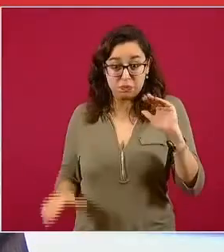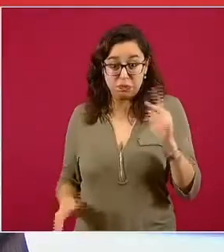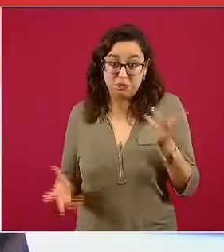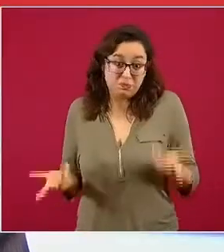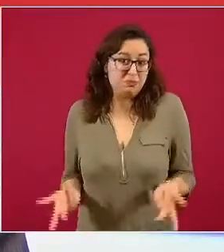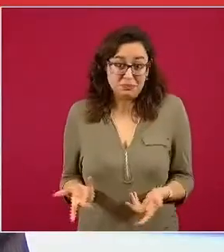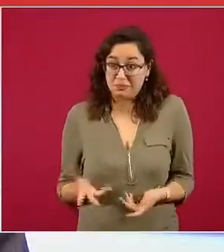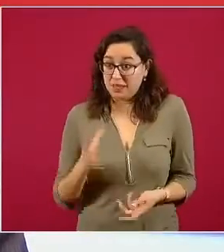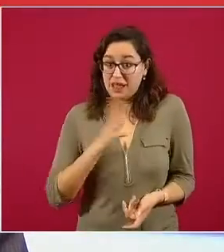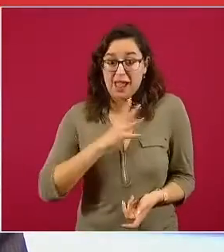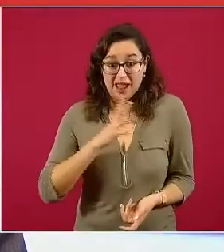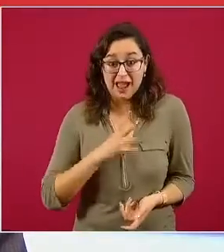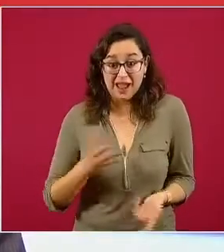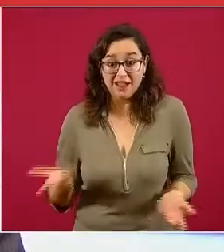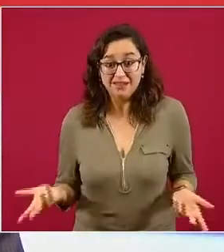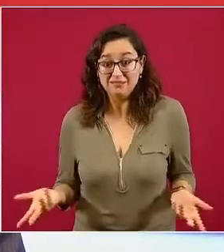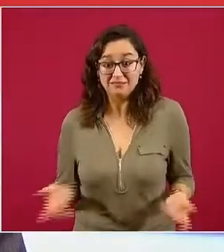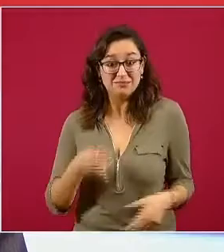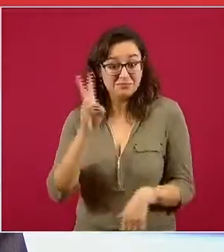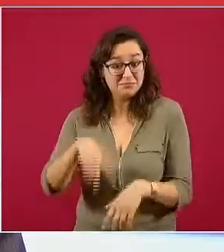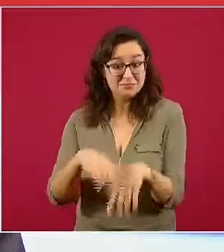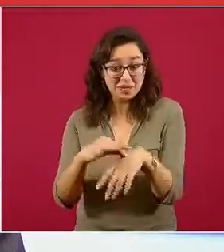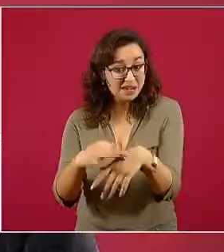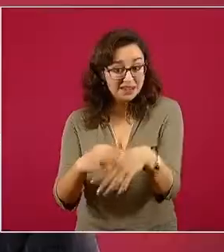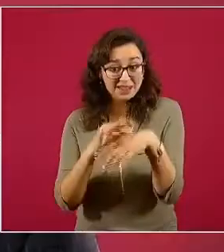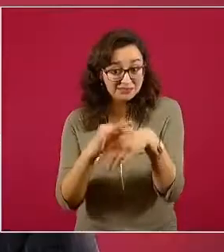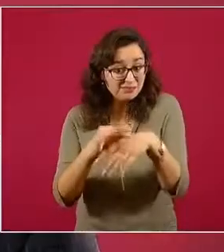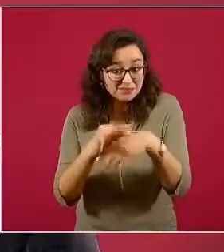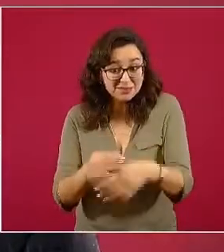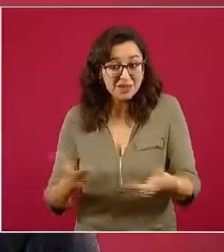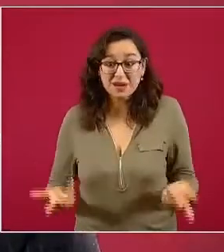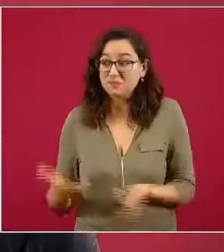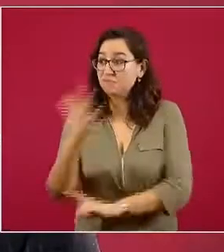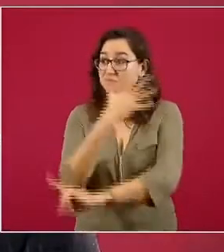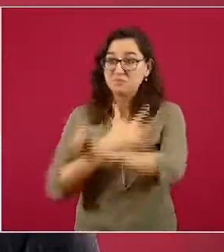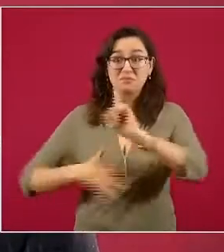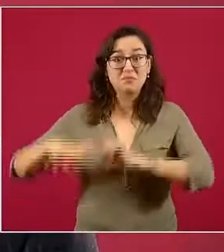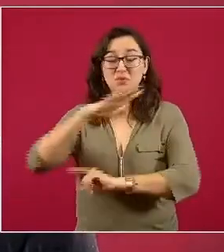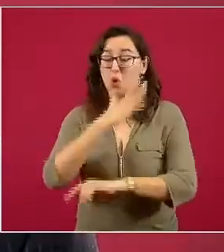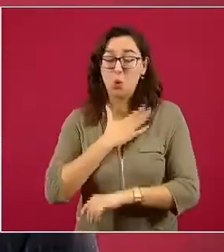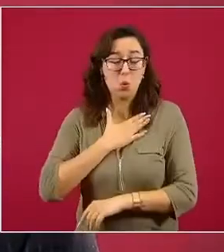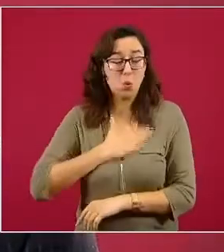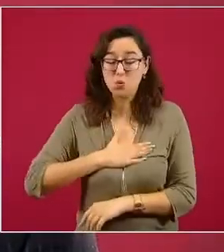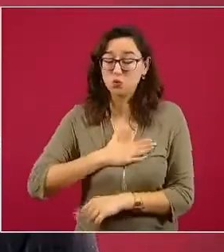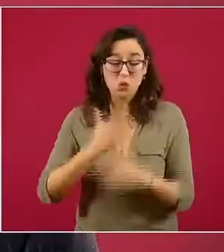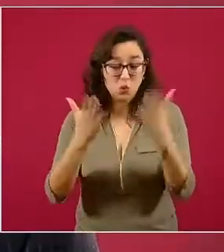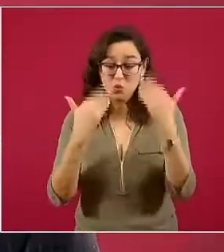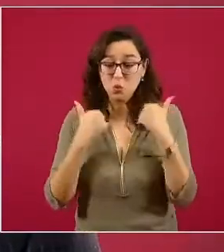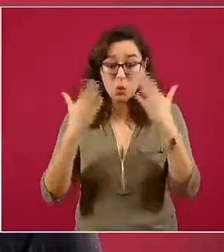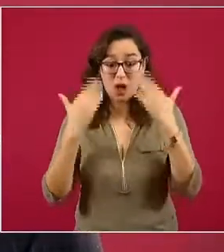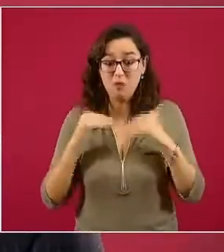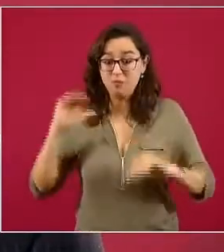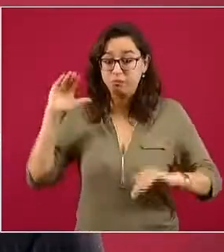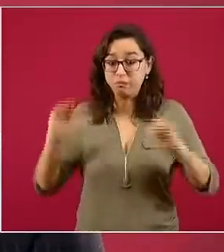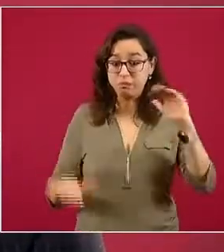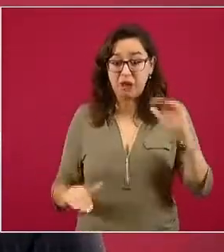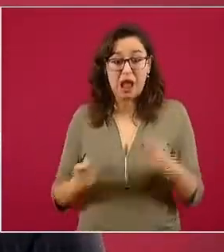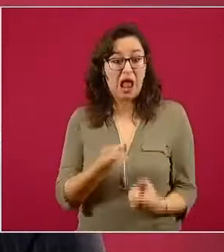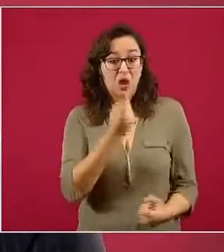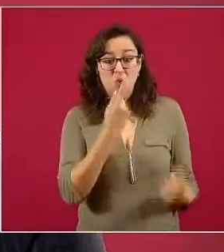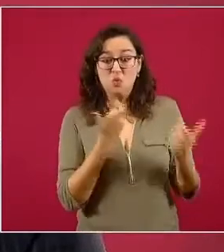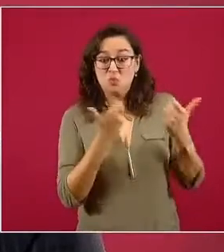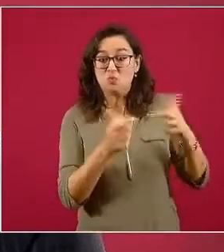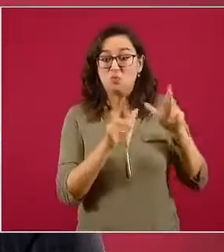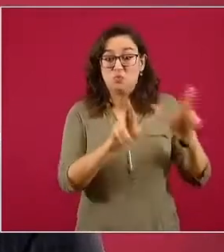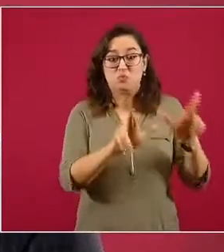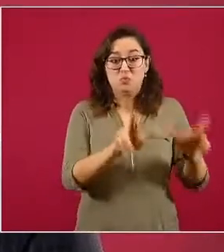que todo el pueblo de México sepa que vivimos en una sociedad sumamente injusta en términos de la distribución de la riqueza. Pero además,